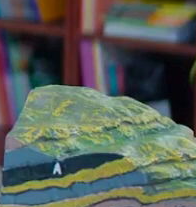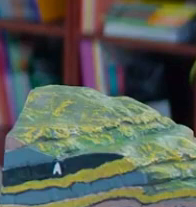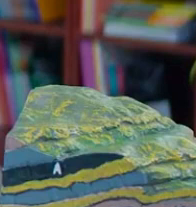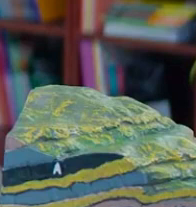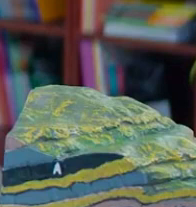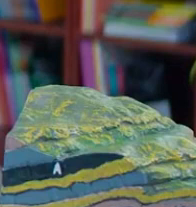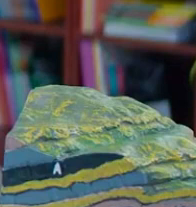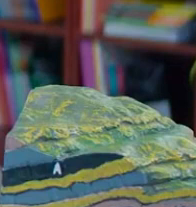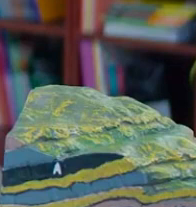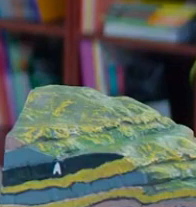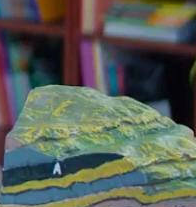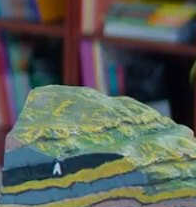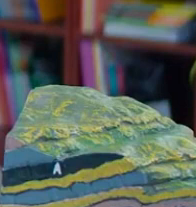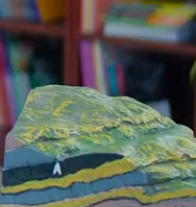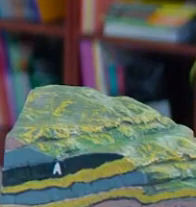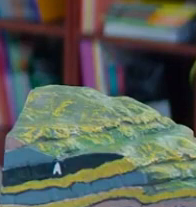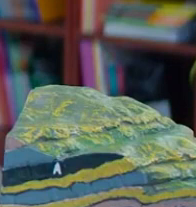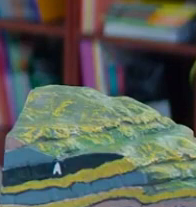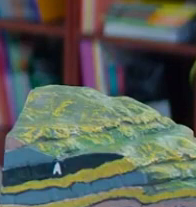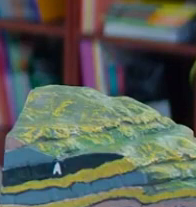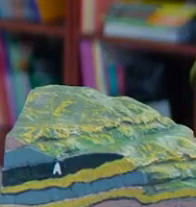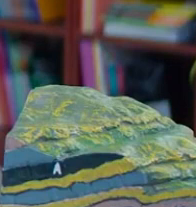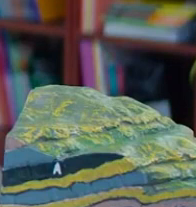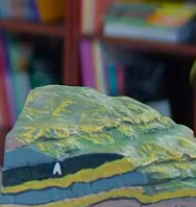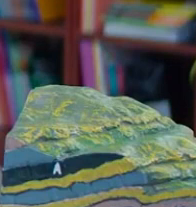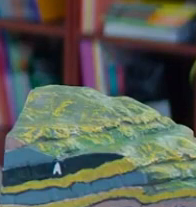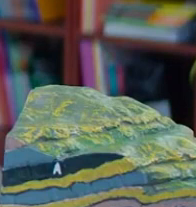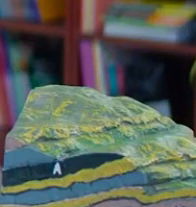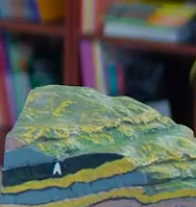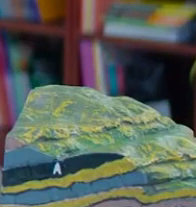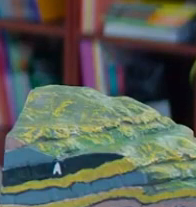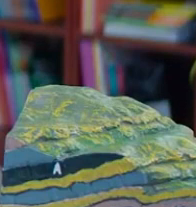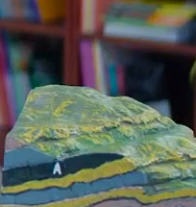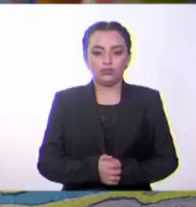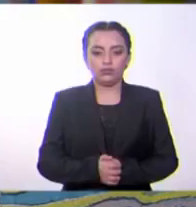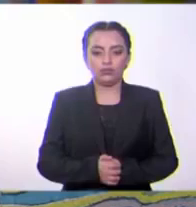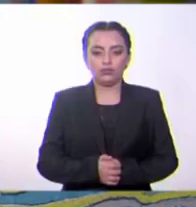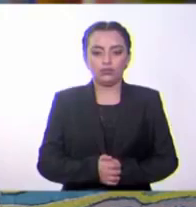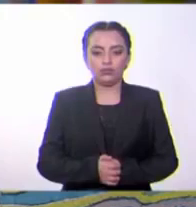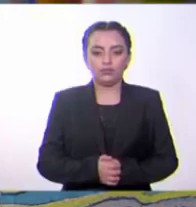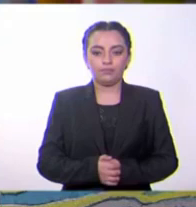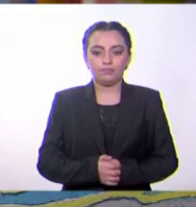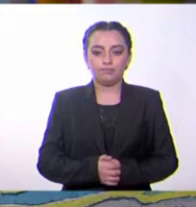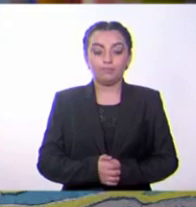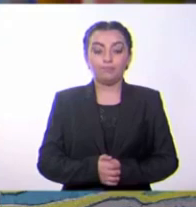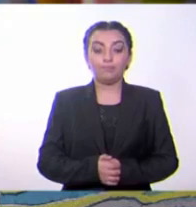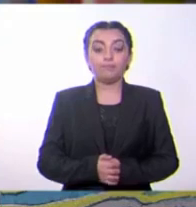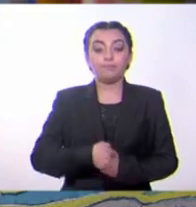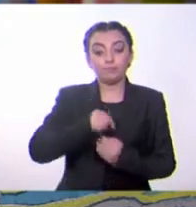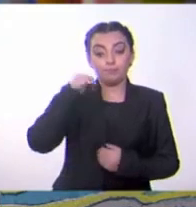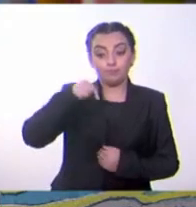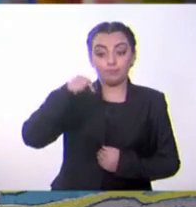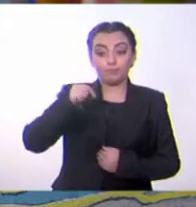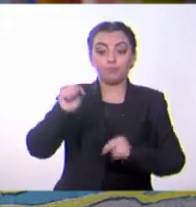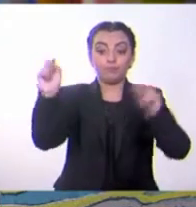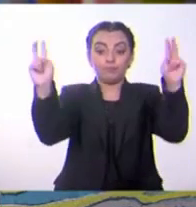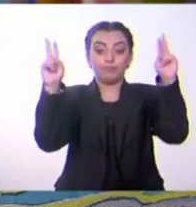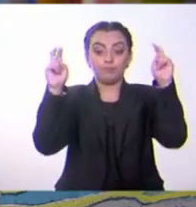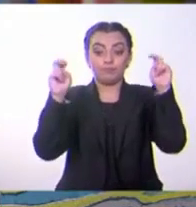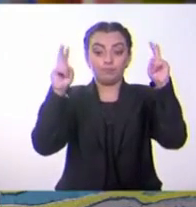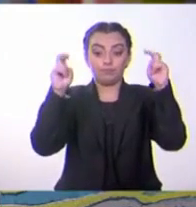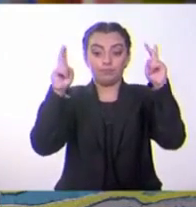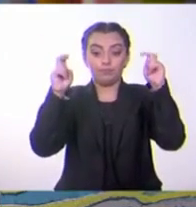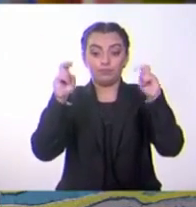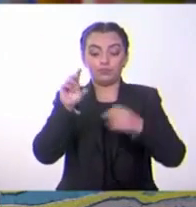Hola amigos, soy Orlando. En esta ocasión hablaremos sobre la deforestación. Este tipo de